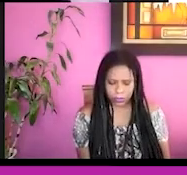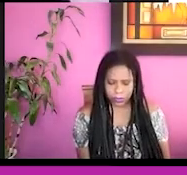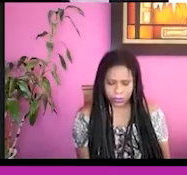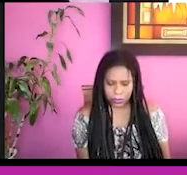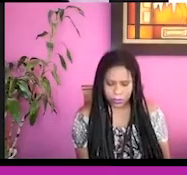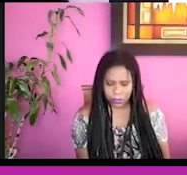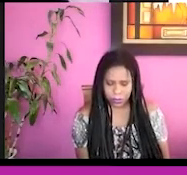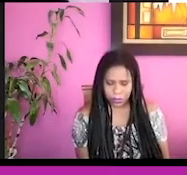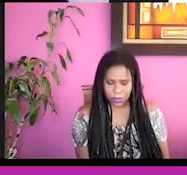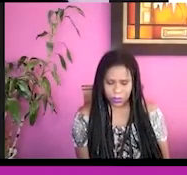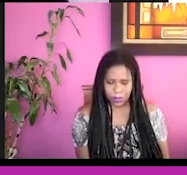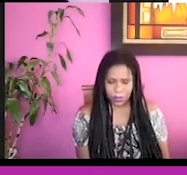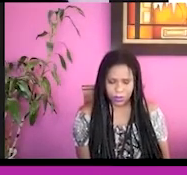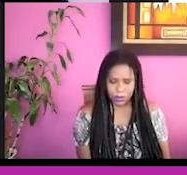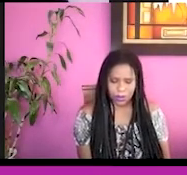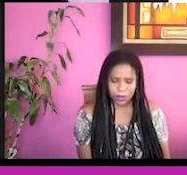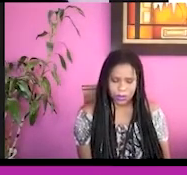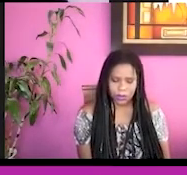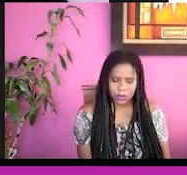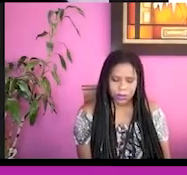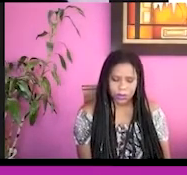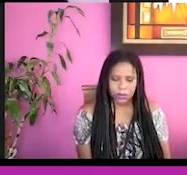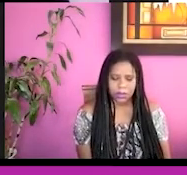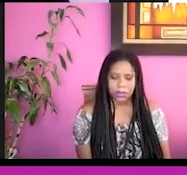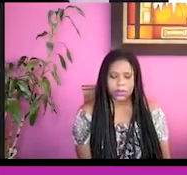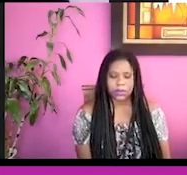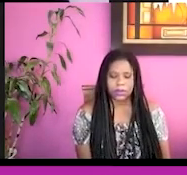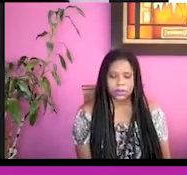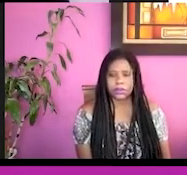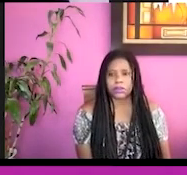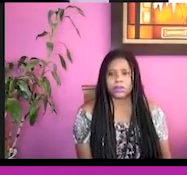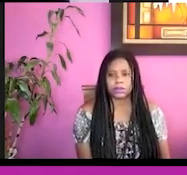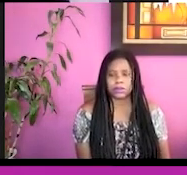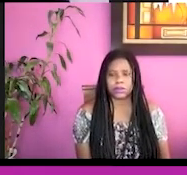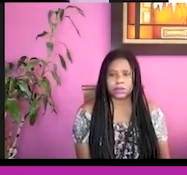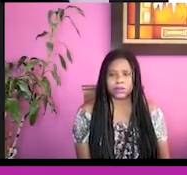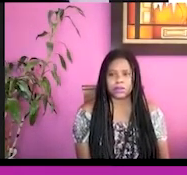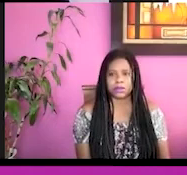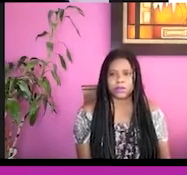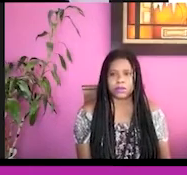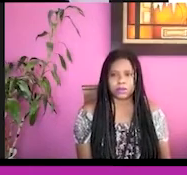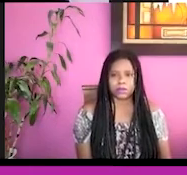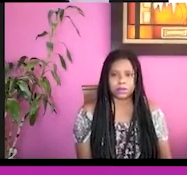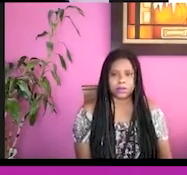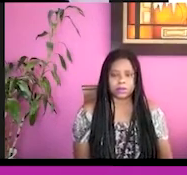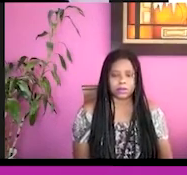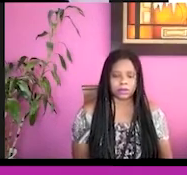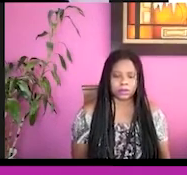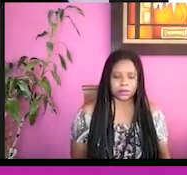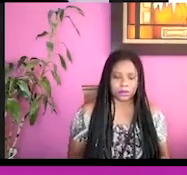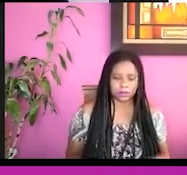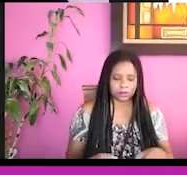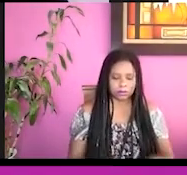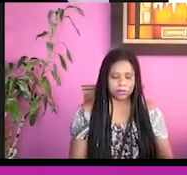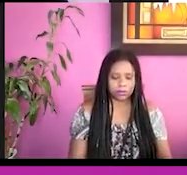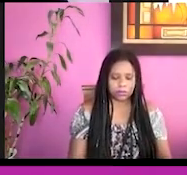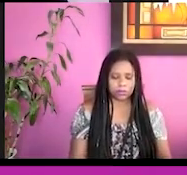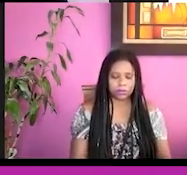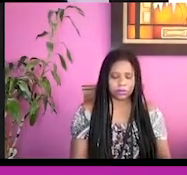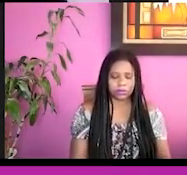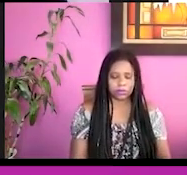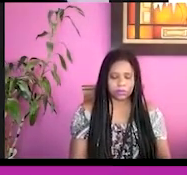por ejemplo, la pedagogía basada en proyectos, basada en retos, que dan justamente este tipo de